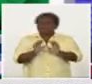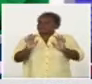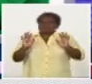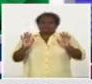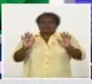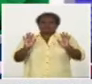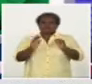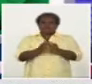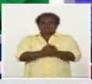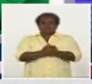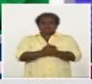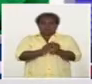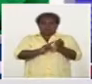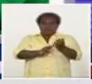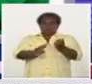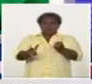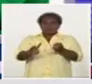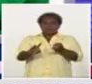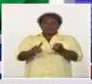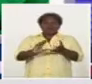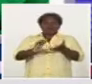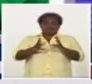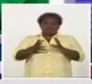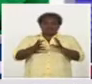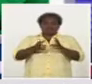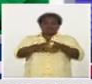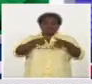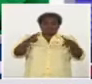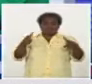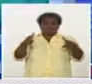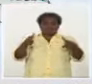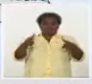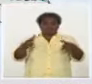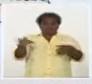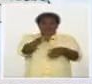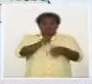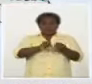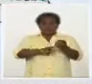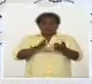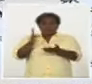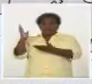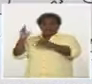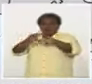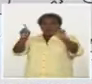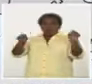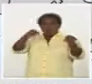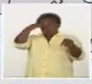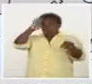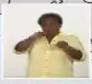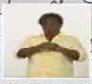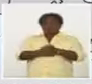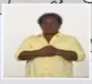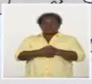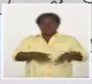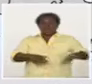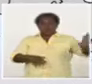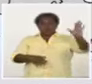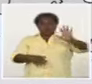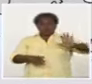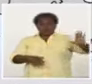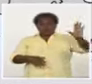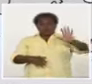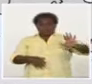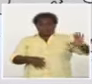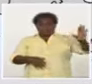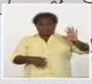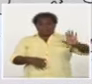provincia, una alta complejidad epidemiológica, yo creo que en todos los territorios. Occidente, hay que reconocer que también